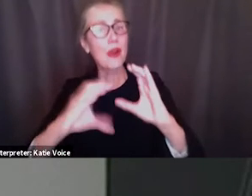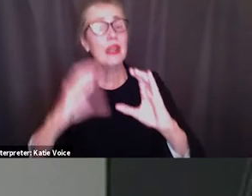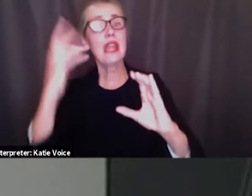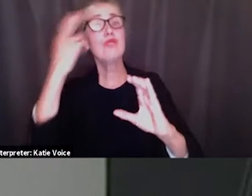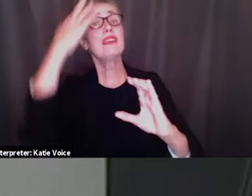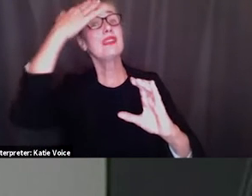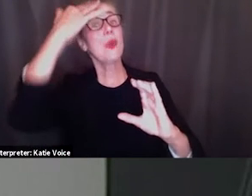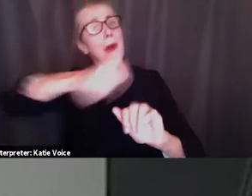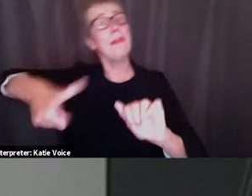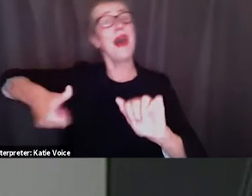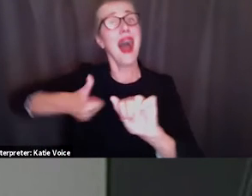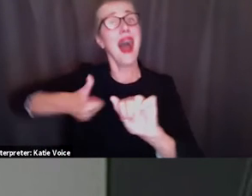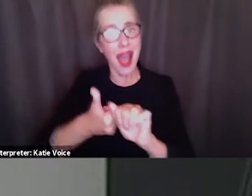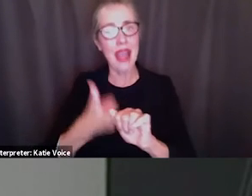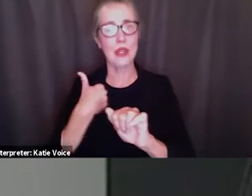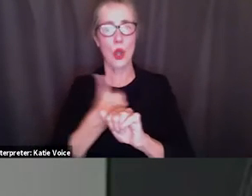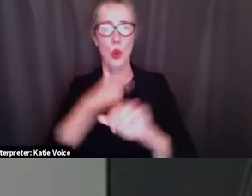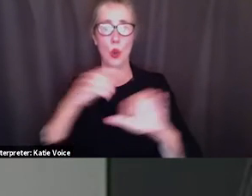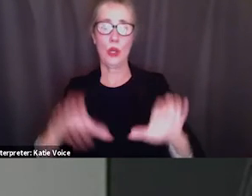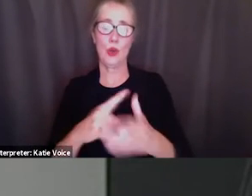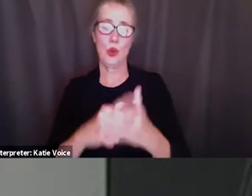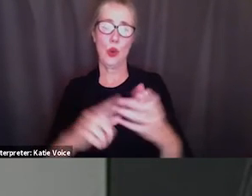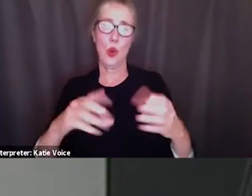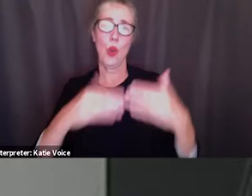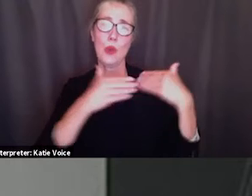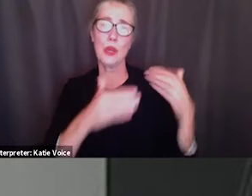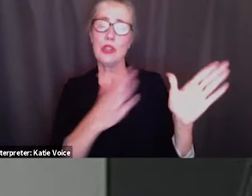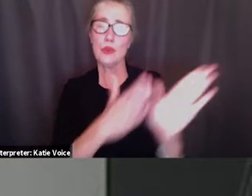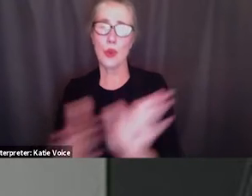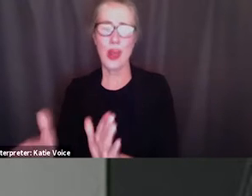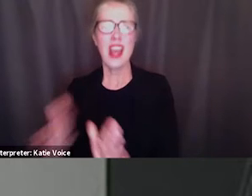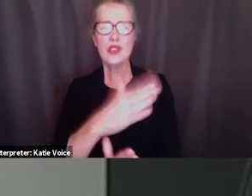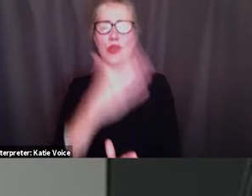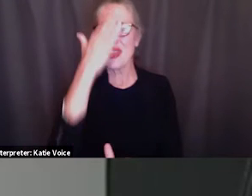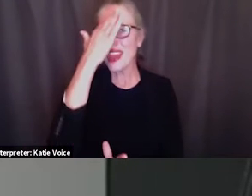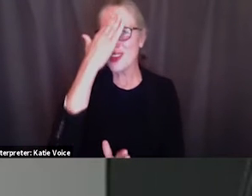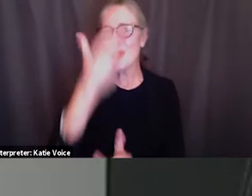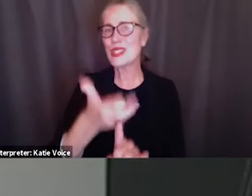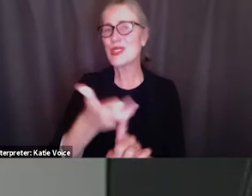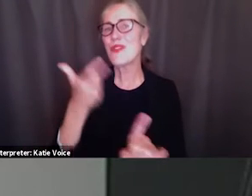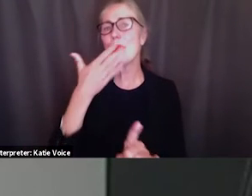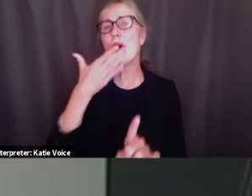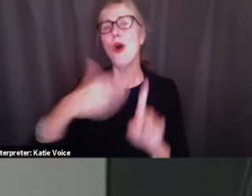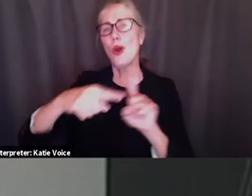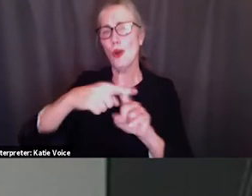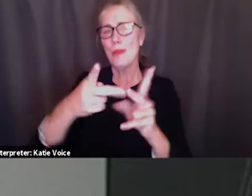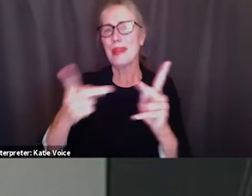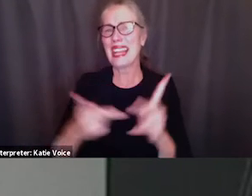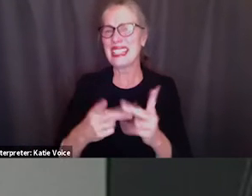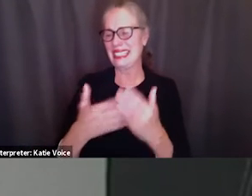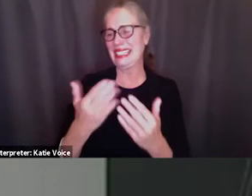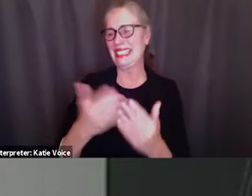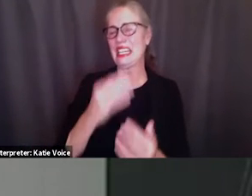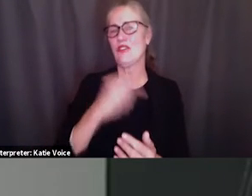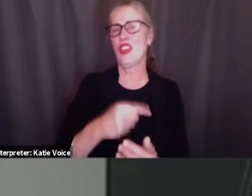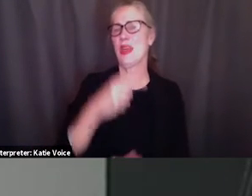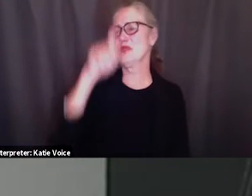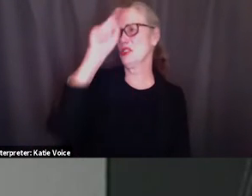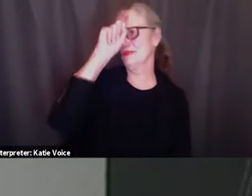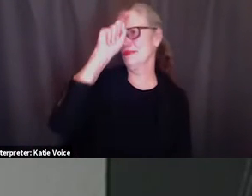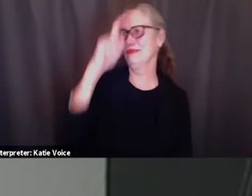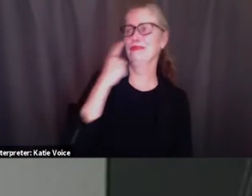haciendo lo que estamos haciendo y que ellos sepan que viene de un buen lugar, porque es fácil que